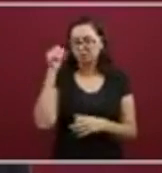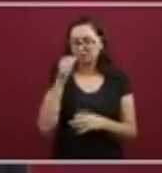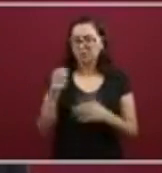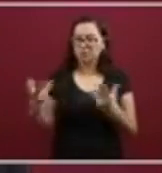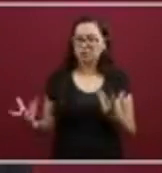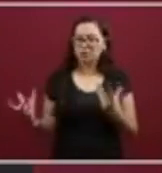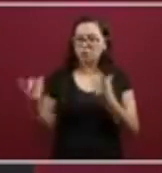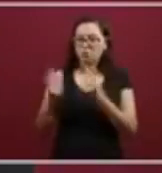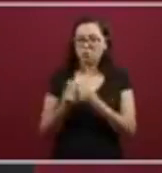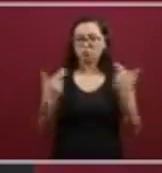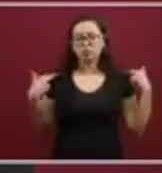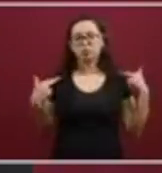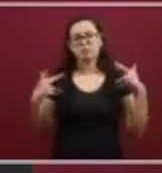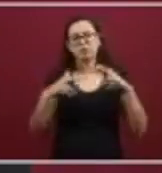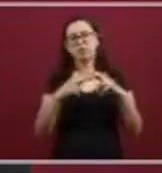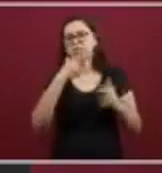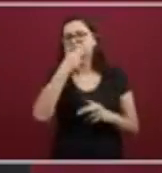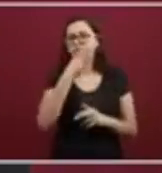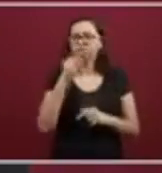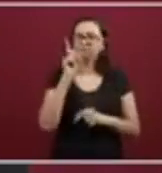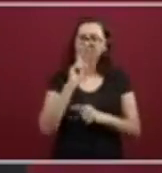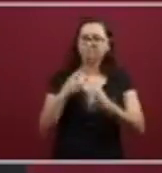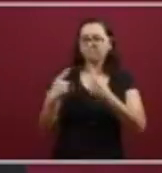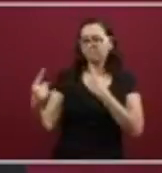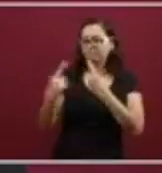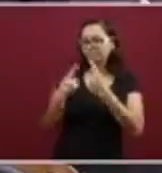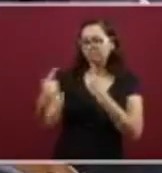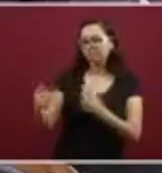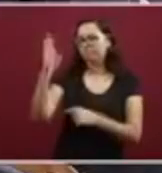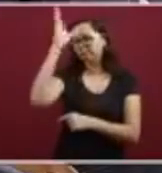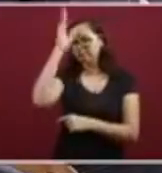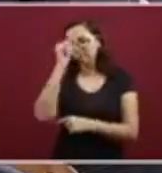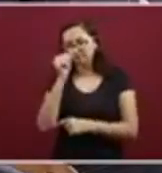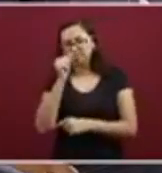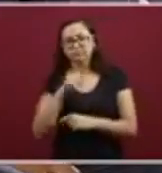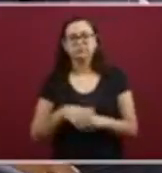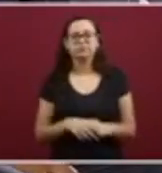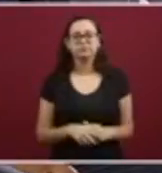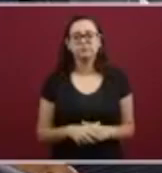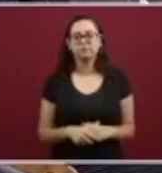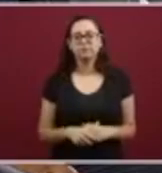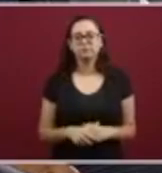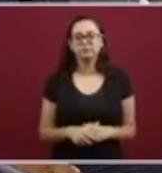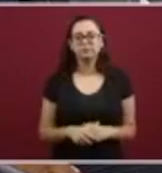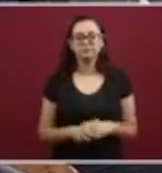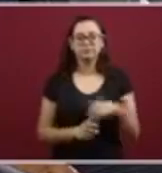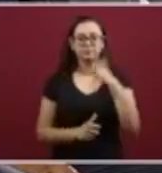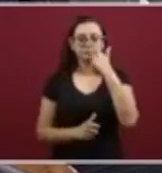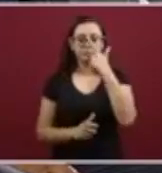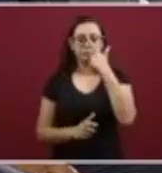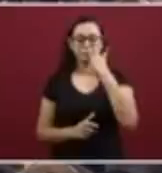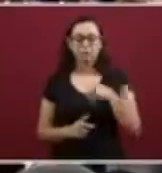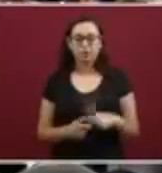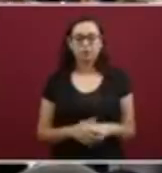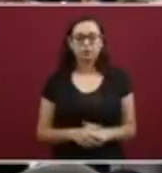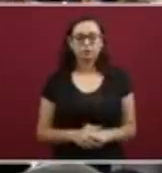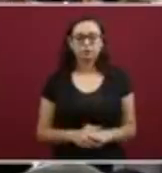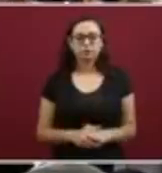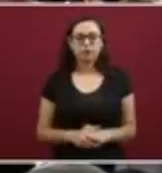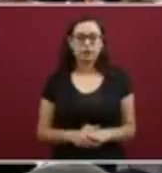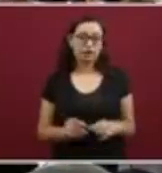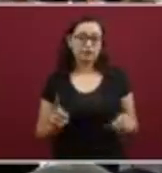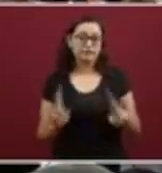las maestras y los maestros de México. Eso es lo que yo puedo